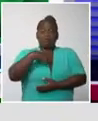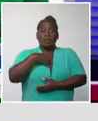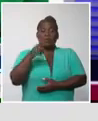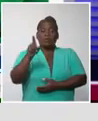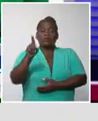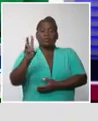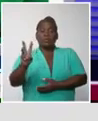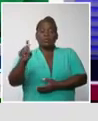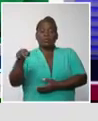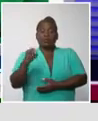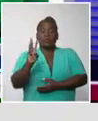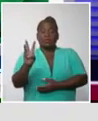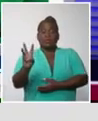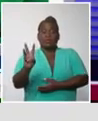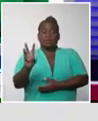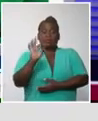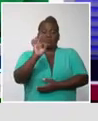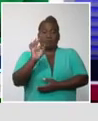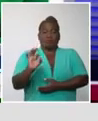13,3%.